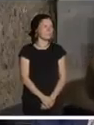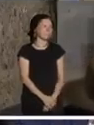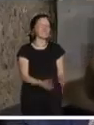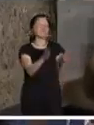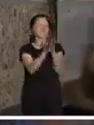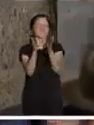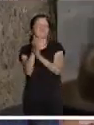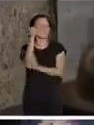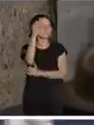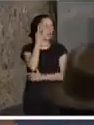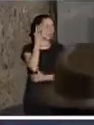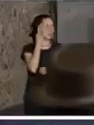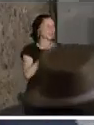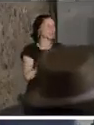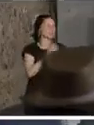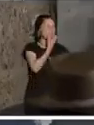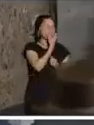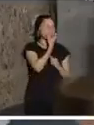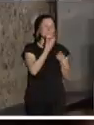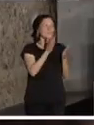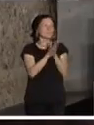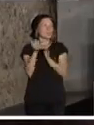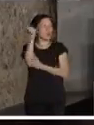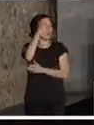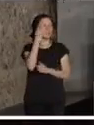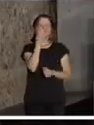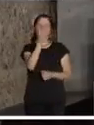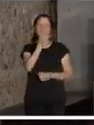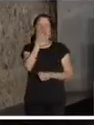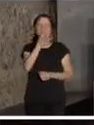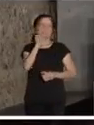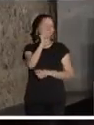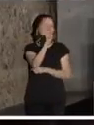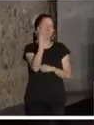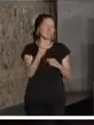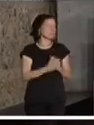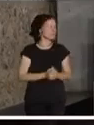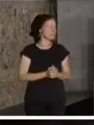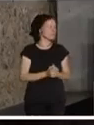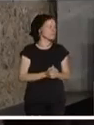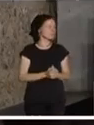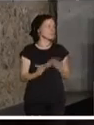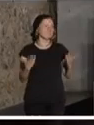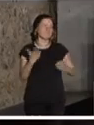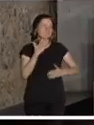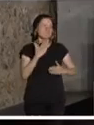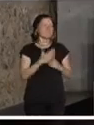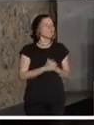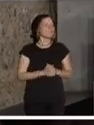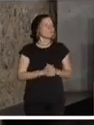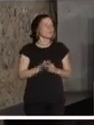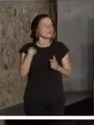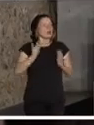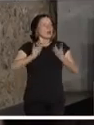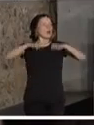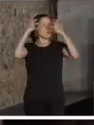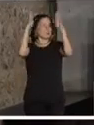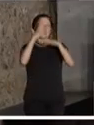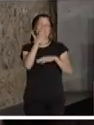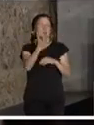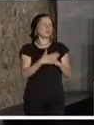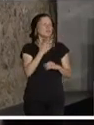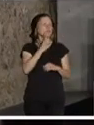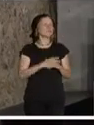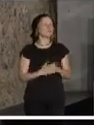compañeras compañeros Muy buenas tardes lo primero un agradecimiento y un aplauso sincero